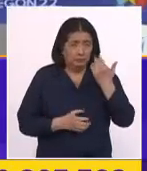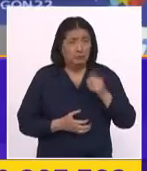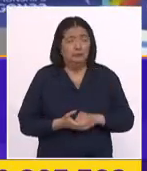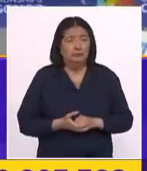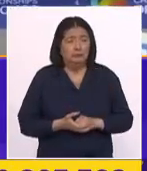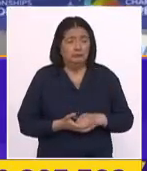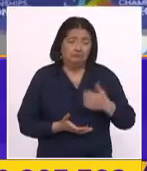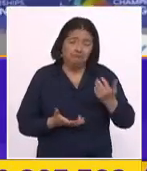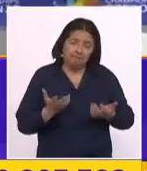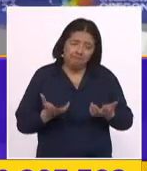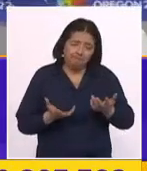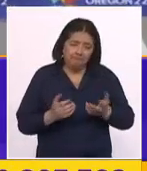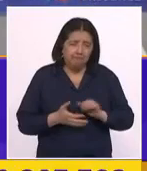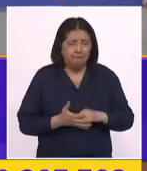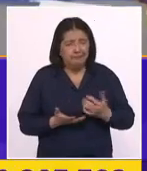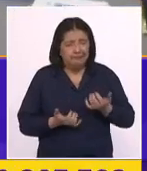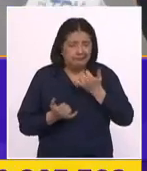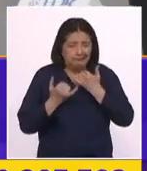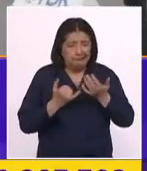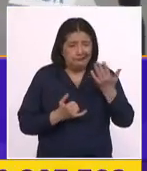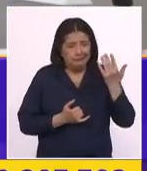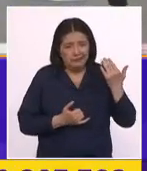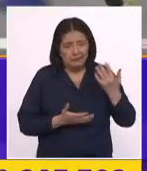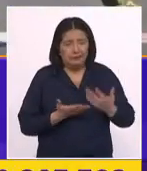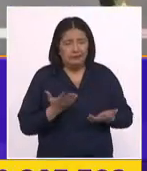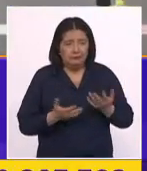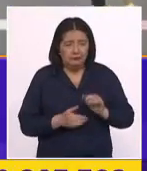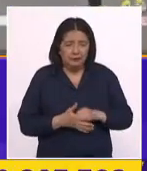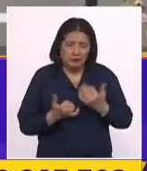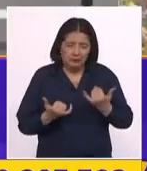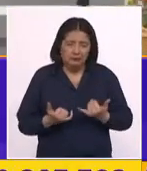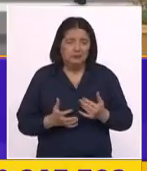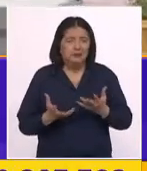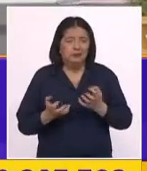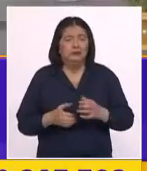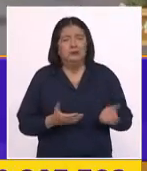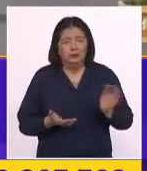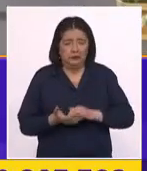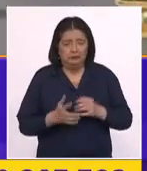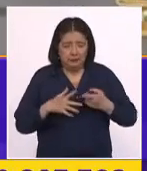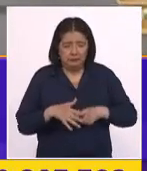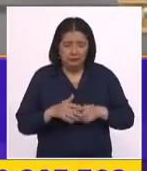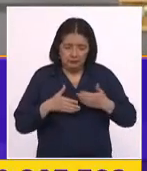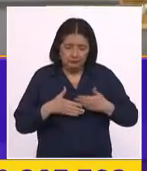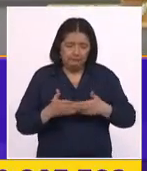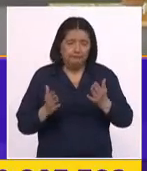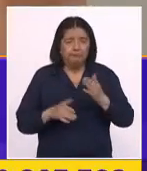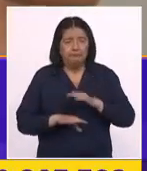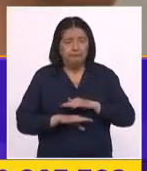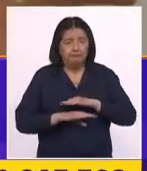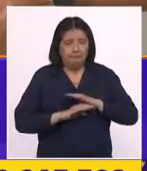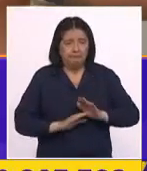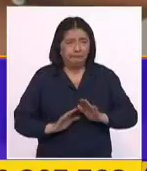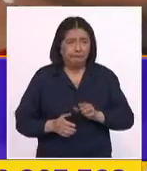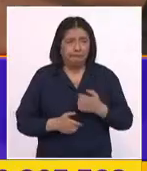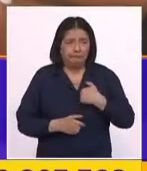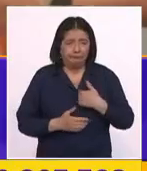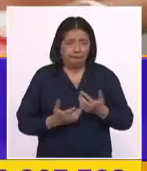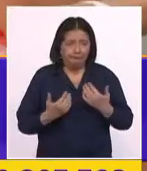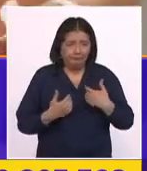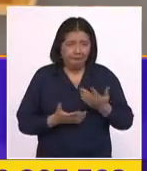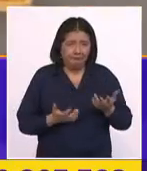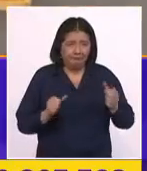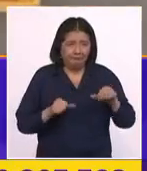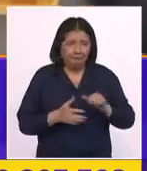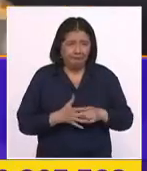¿no? De repente he tenido fallas y quiero hacerlo mejor, empezar de nuevo y con calma, pues, sobre todo, porque yo tengo la mala